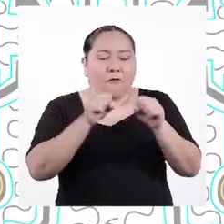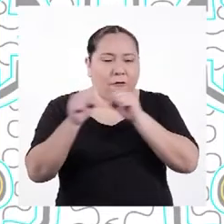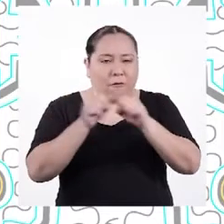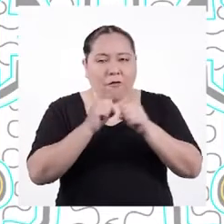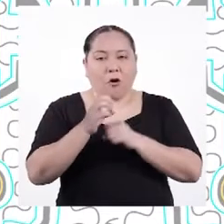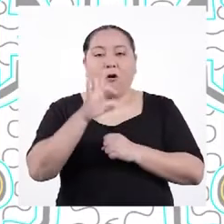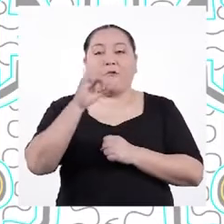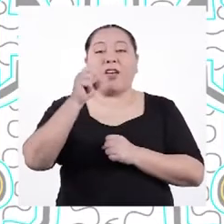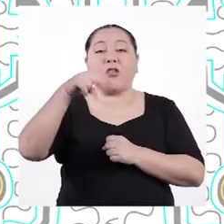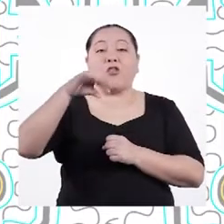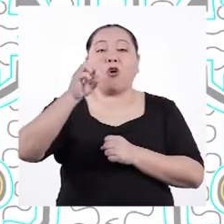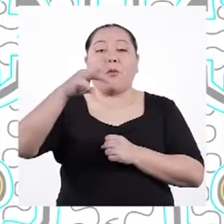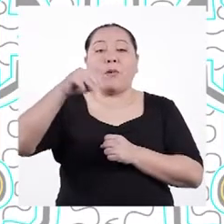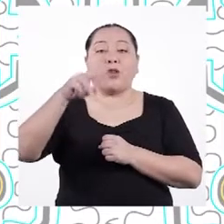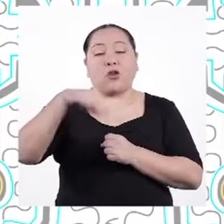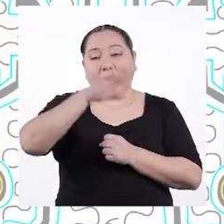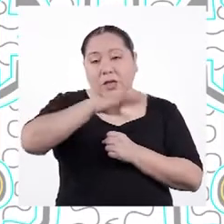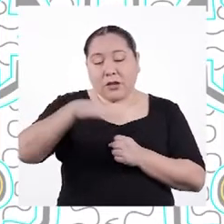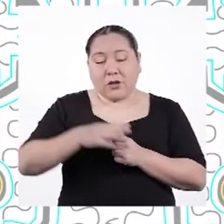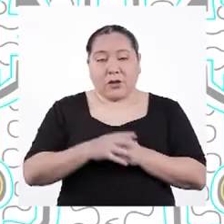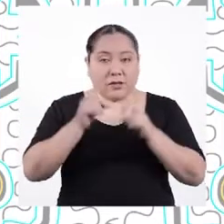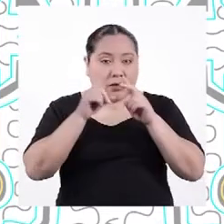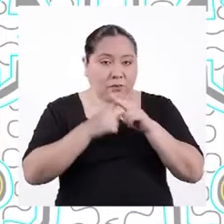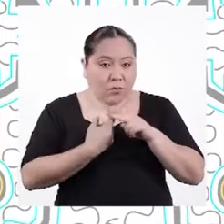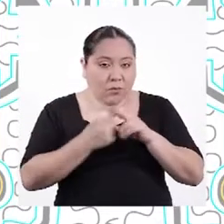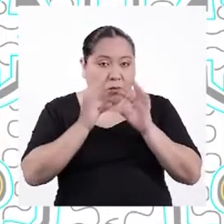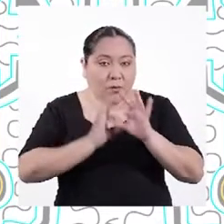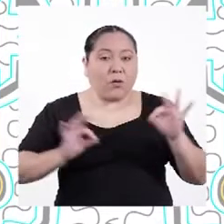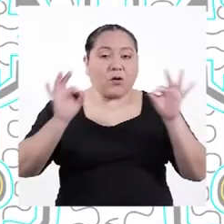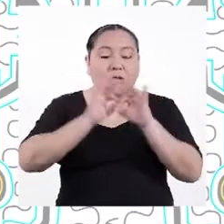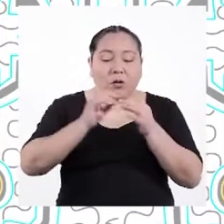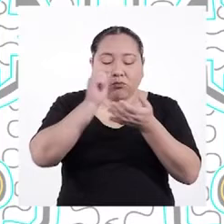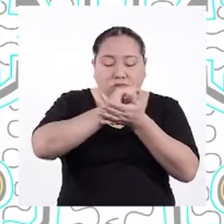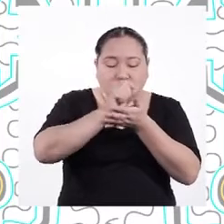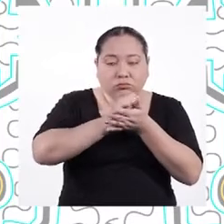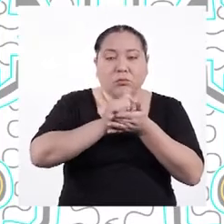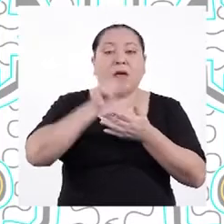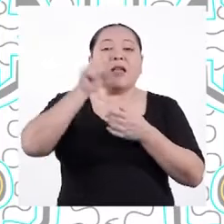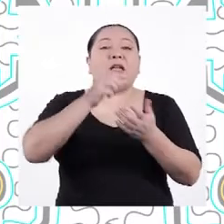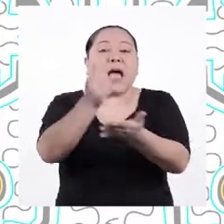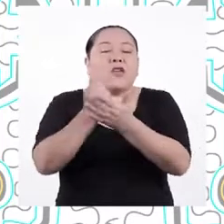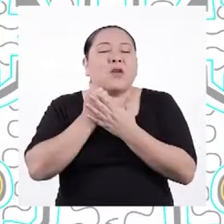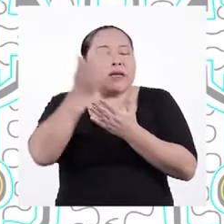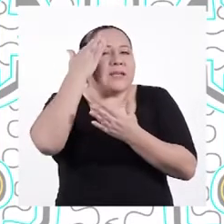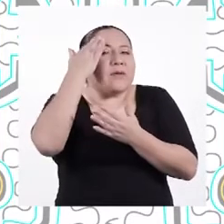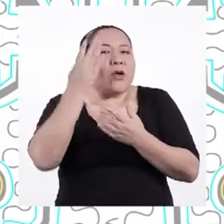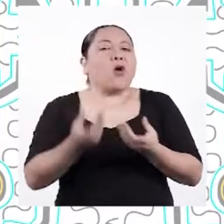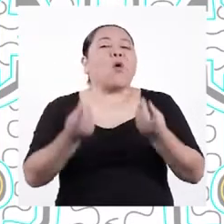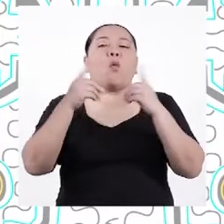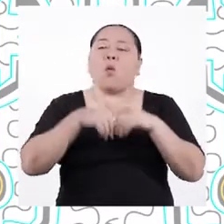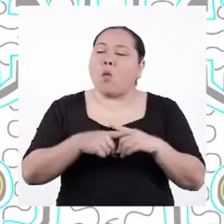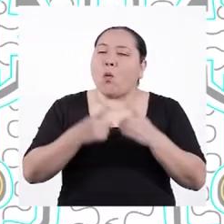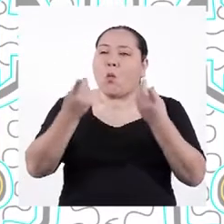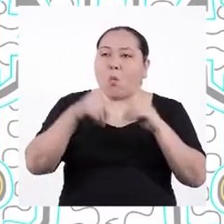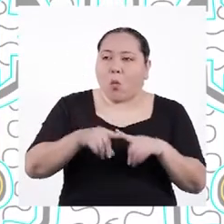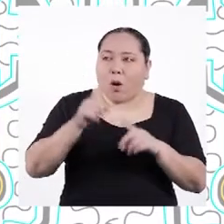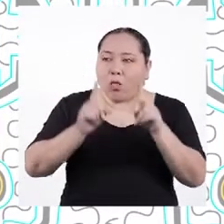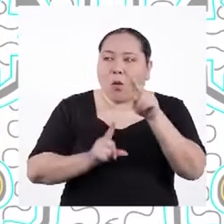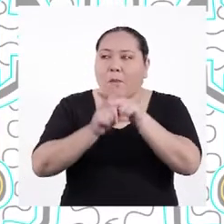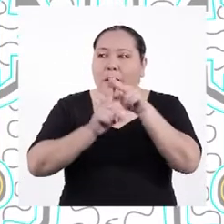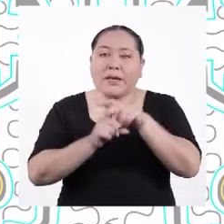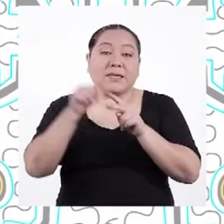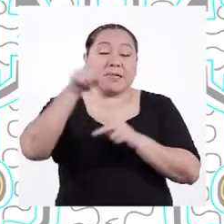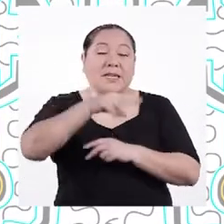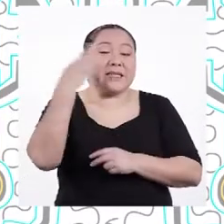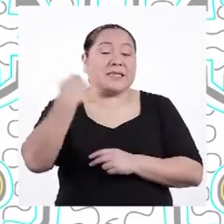del Niño, es bueno tener un registro de cuándo sucedieron. Eso nos va a ayudar a saber con qué frecuencia ocurre y